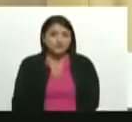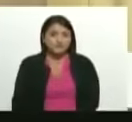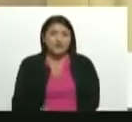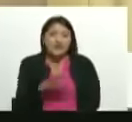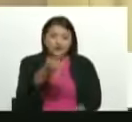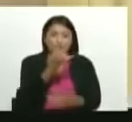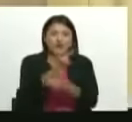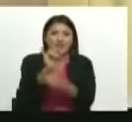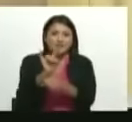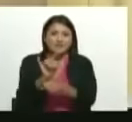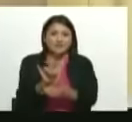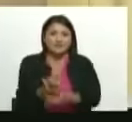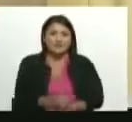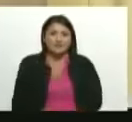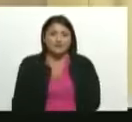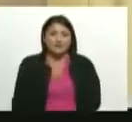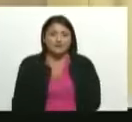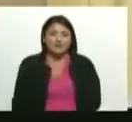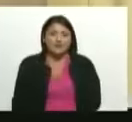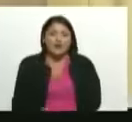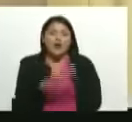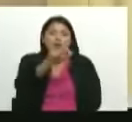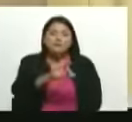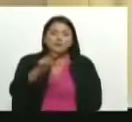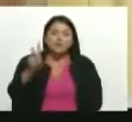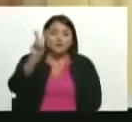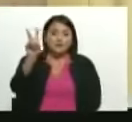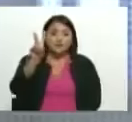engaño a la sociedad.